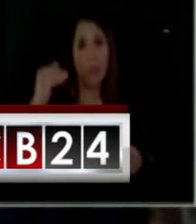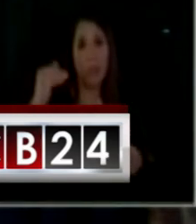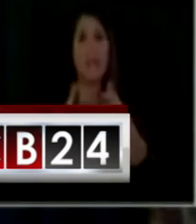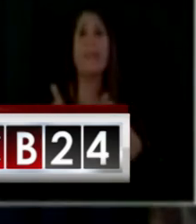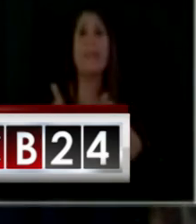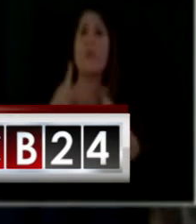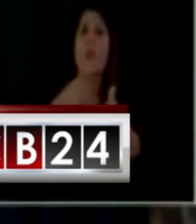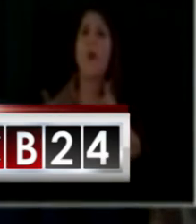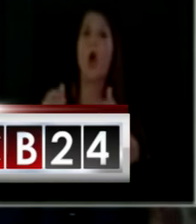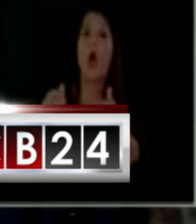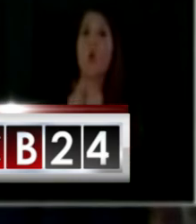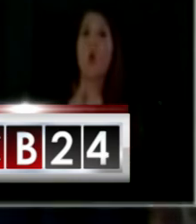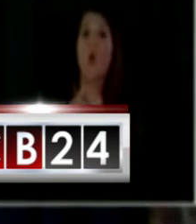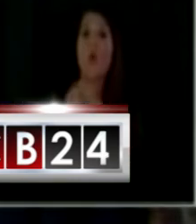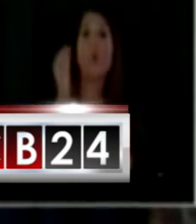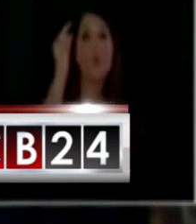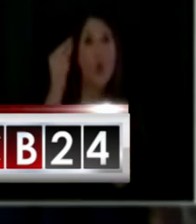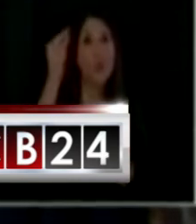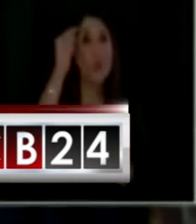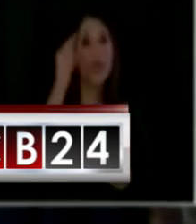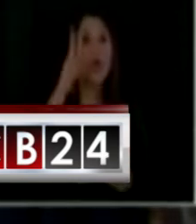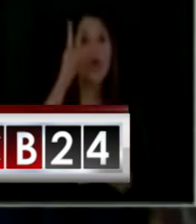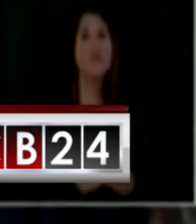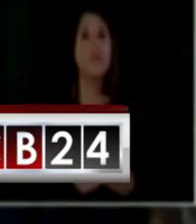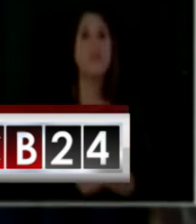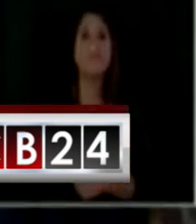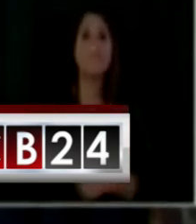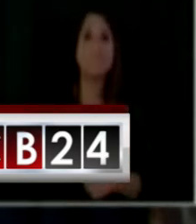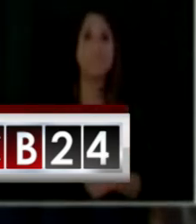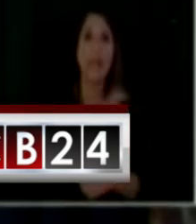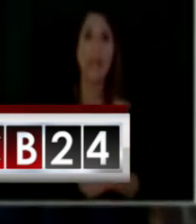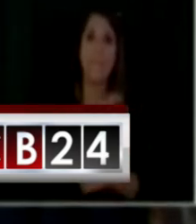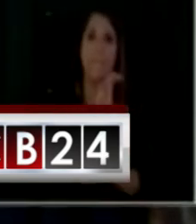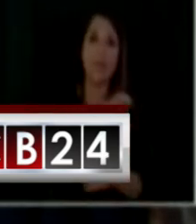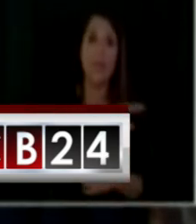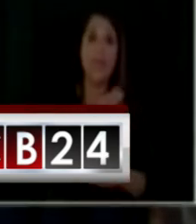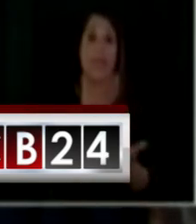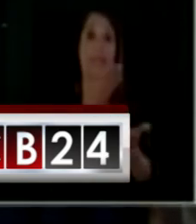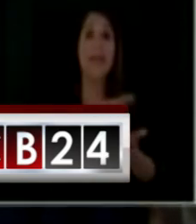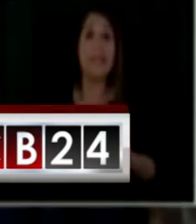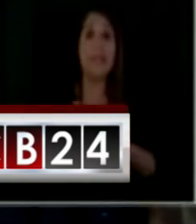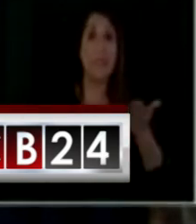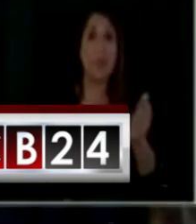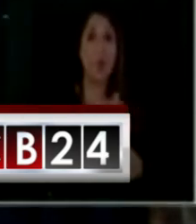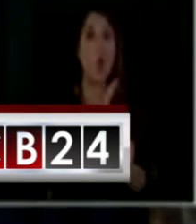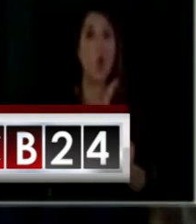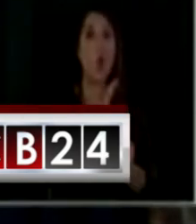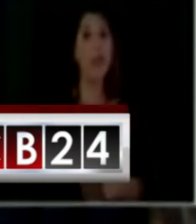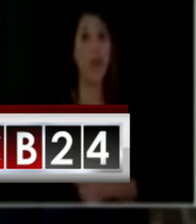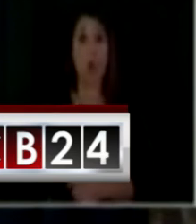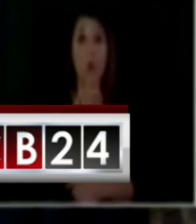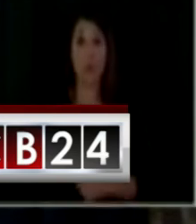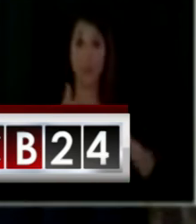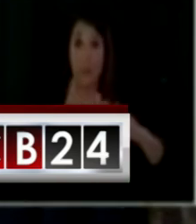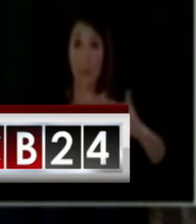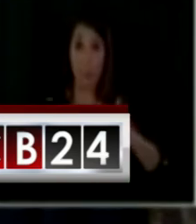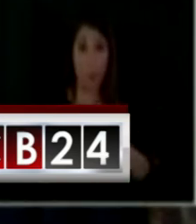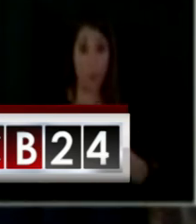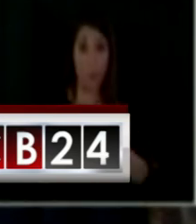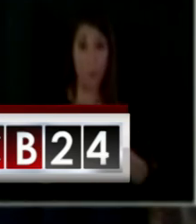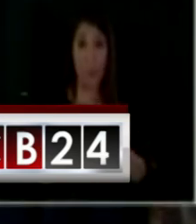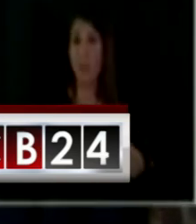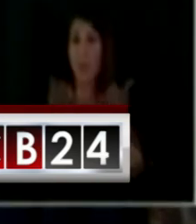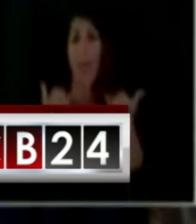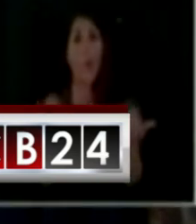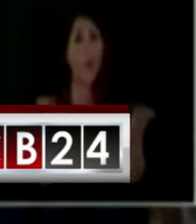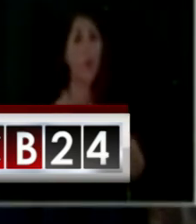con un Estado que debe sacrificar la inversión y la prestación de servicios de calidad que el pueblo demanda. No es tiempo, por lo tanto, de